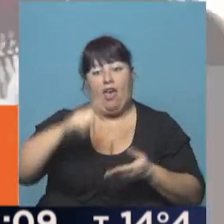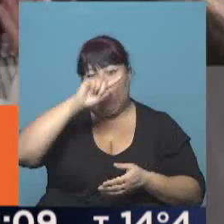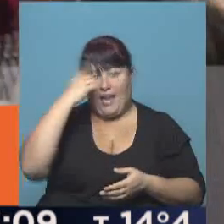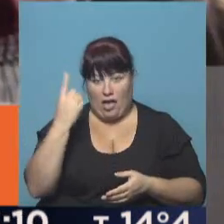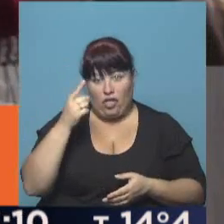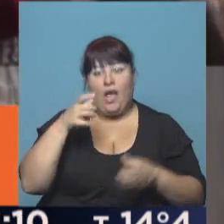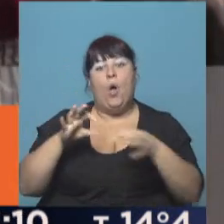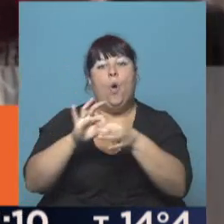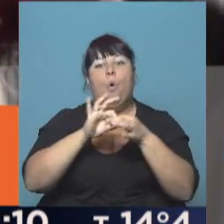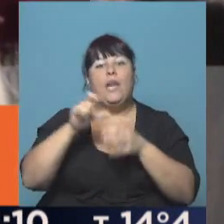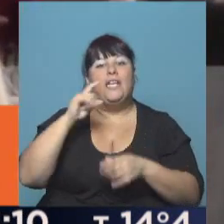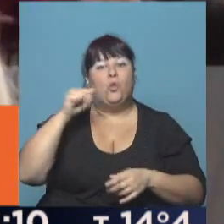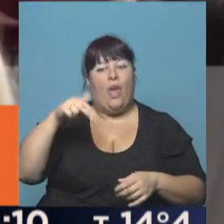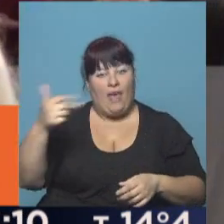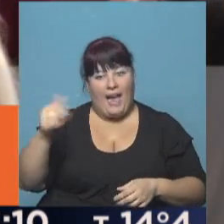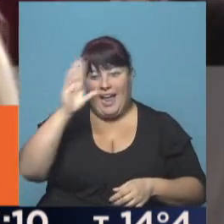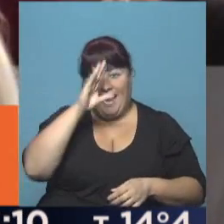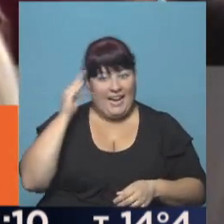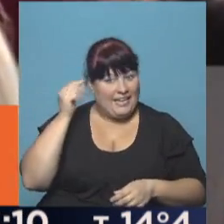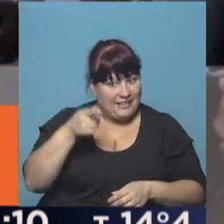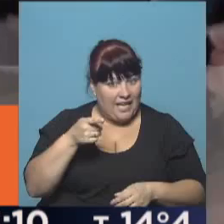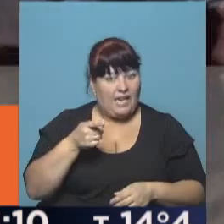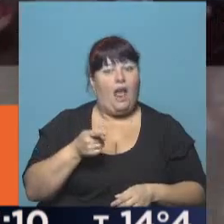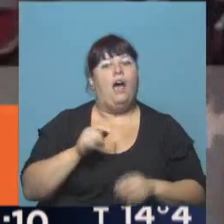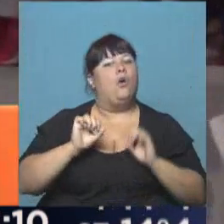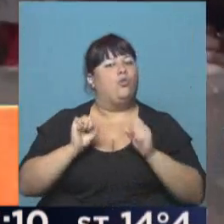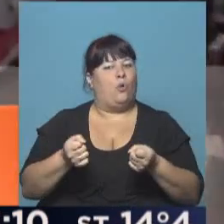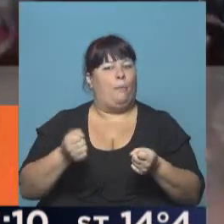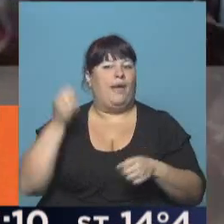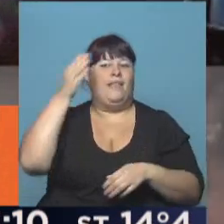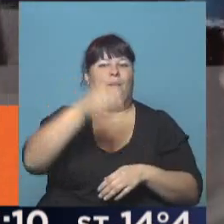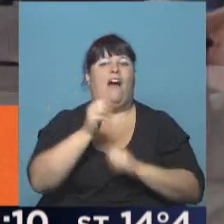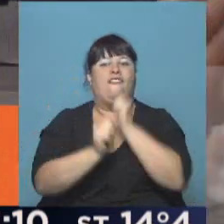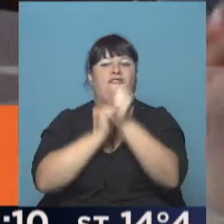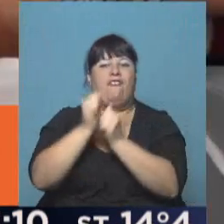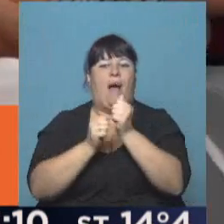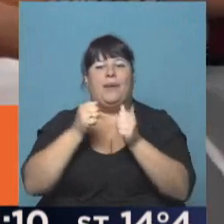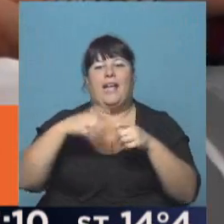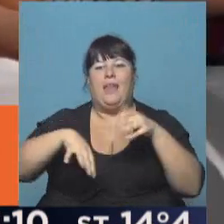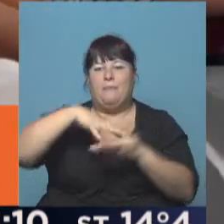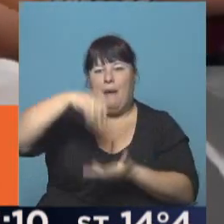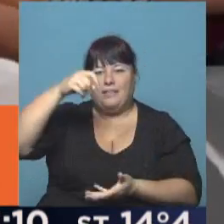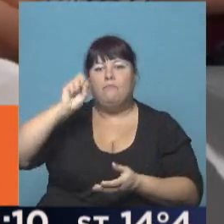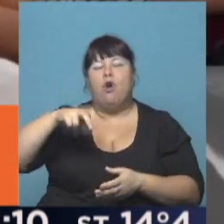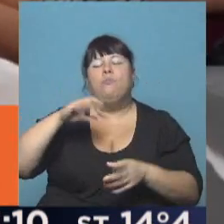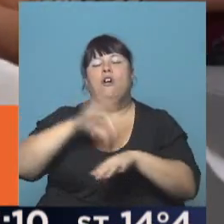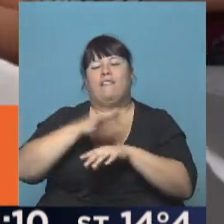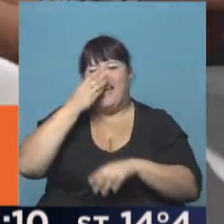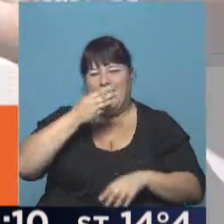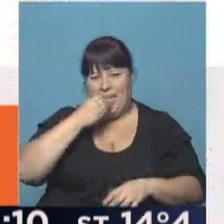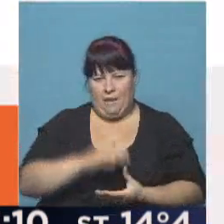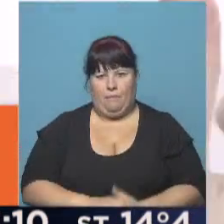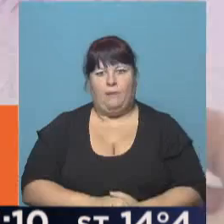por unidad ciudadana cristina fernández suspendió su visita a una fábrica de pastas en morón por un cuadro gripal